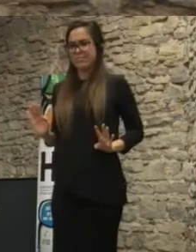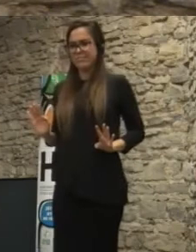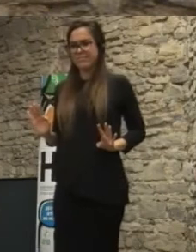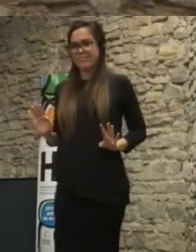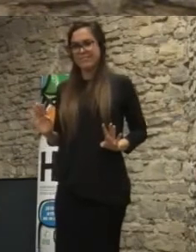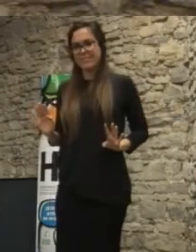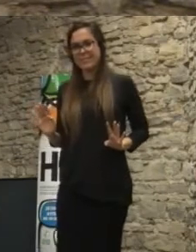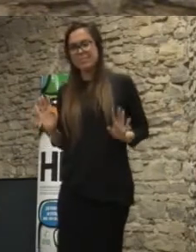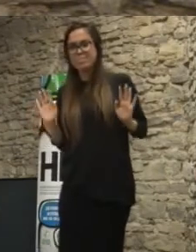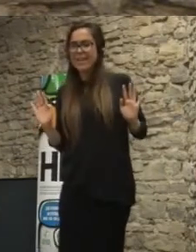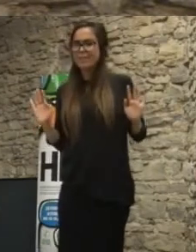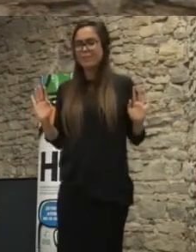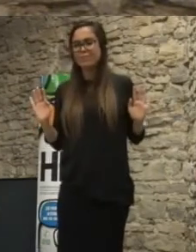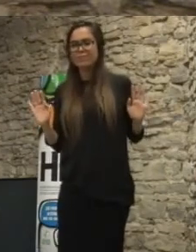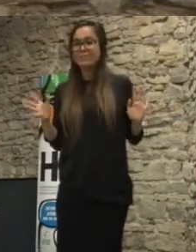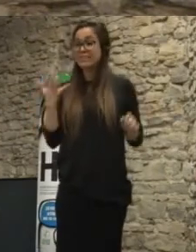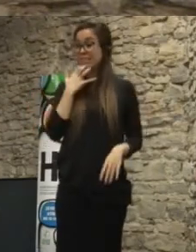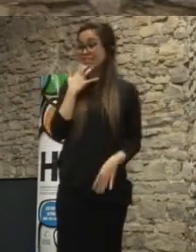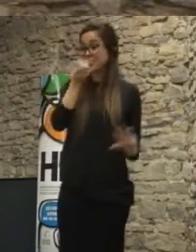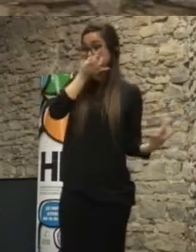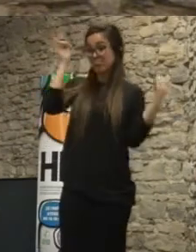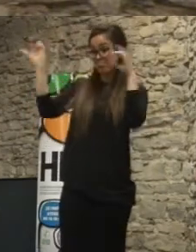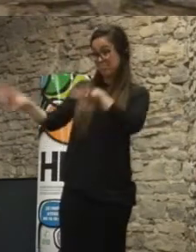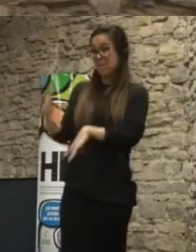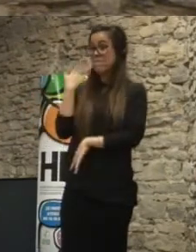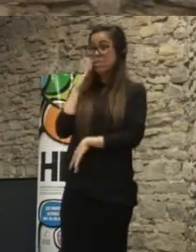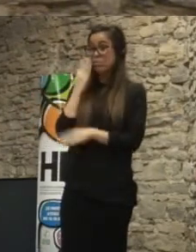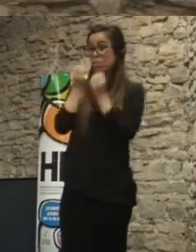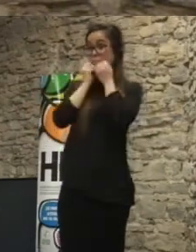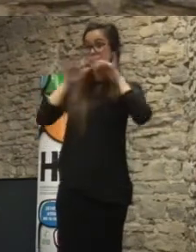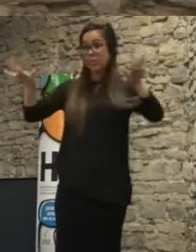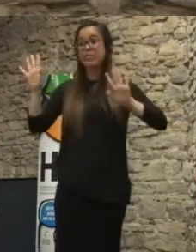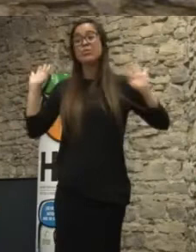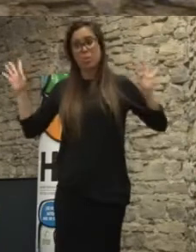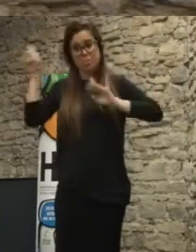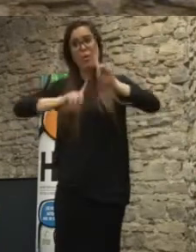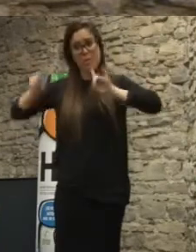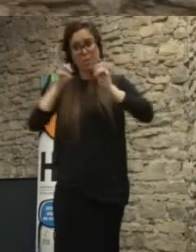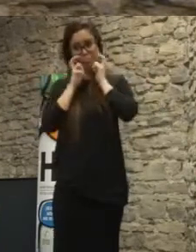Pero es que entonces, si de esto se ocupa Facebook, tenemos